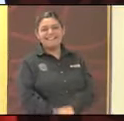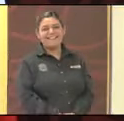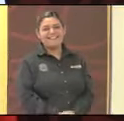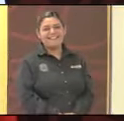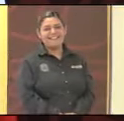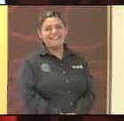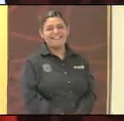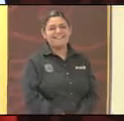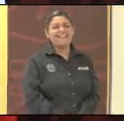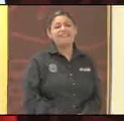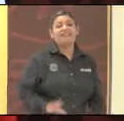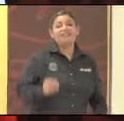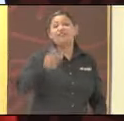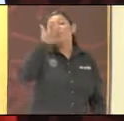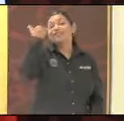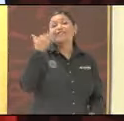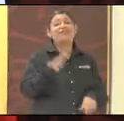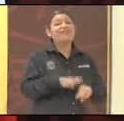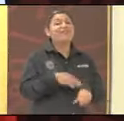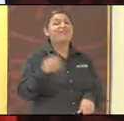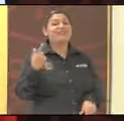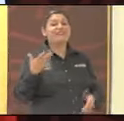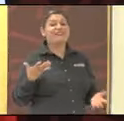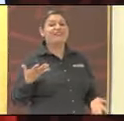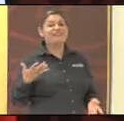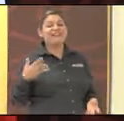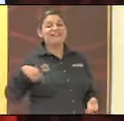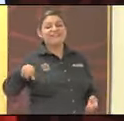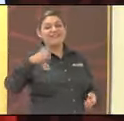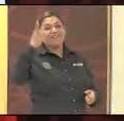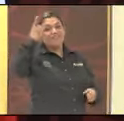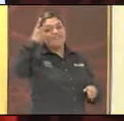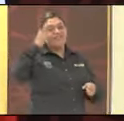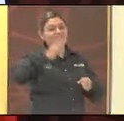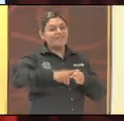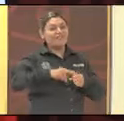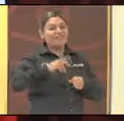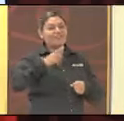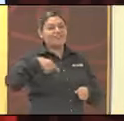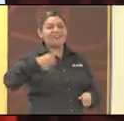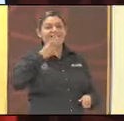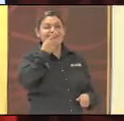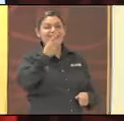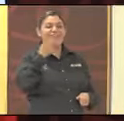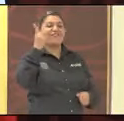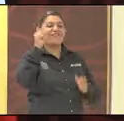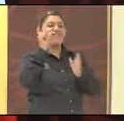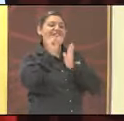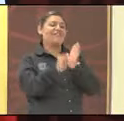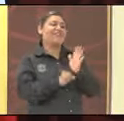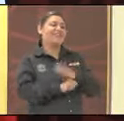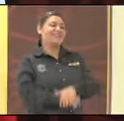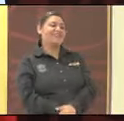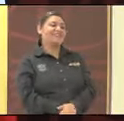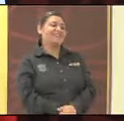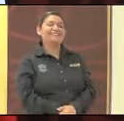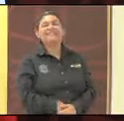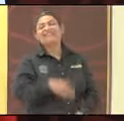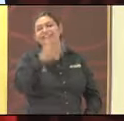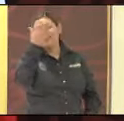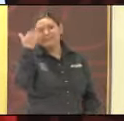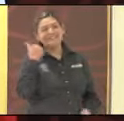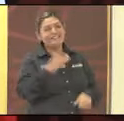No sé por qué. No. Y los directores opinaron que 1 mes. Pues no sé por qué,